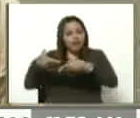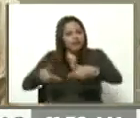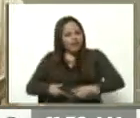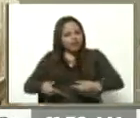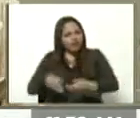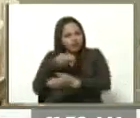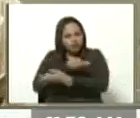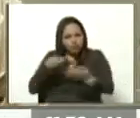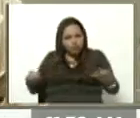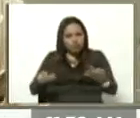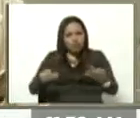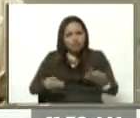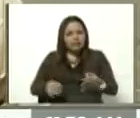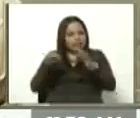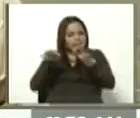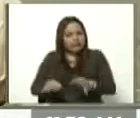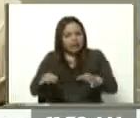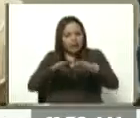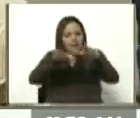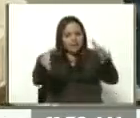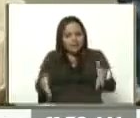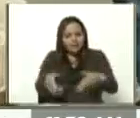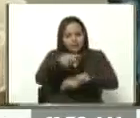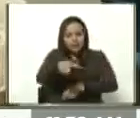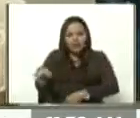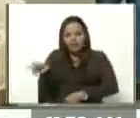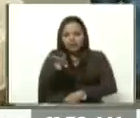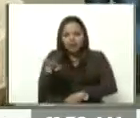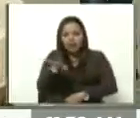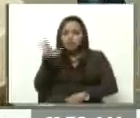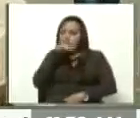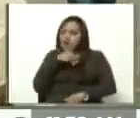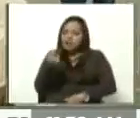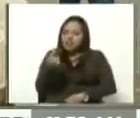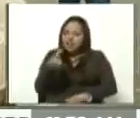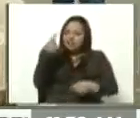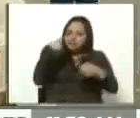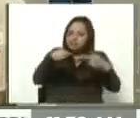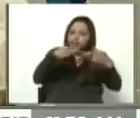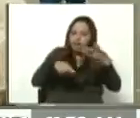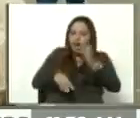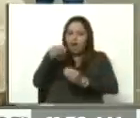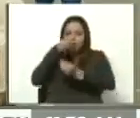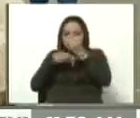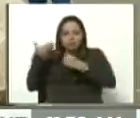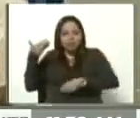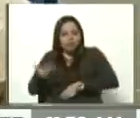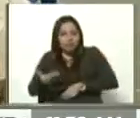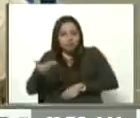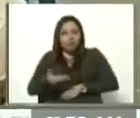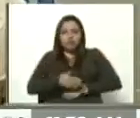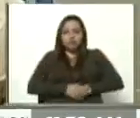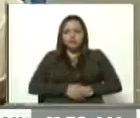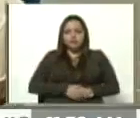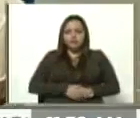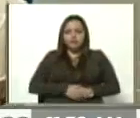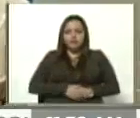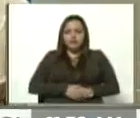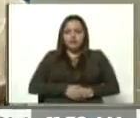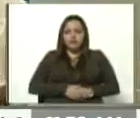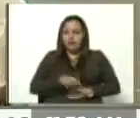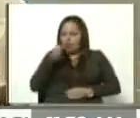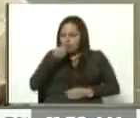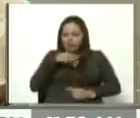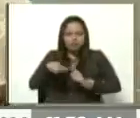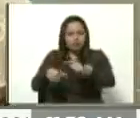a la mesa de los venezolanos no les falte los elementos fundamentales, principistas, para la dieta diaria.